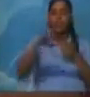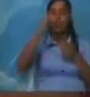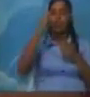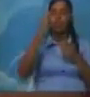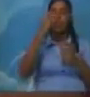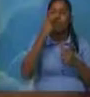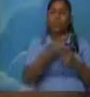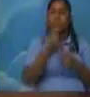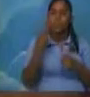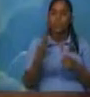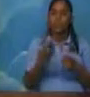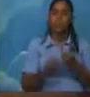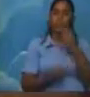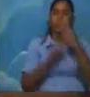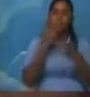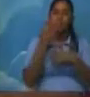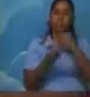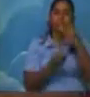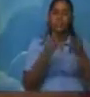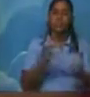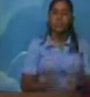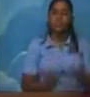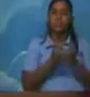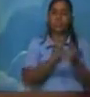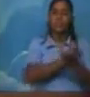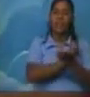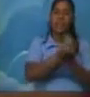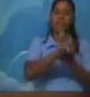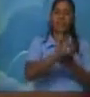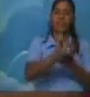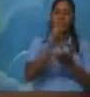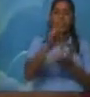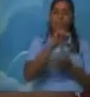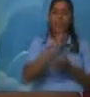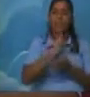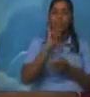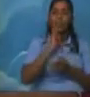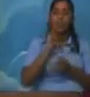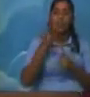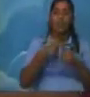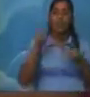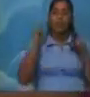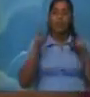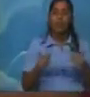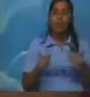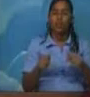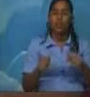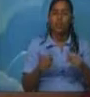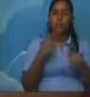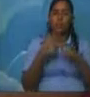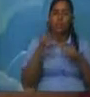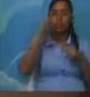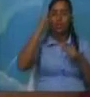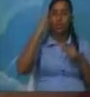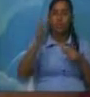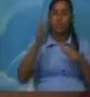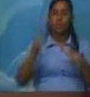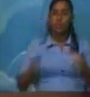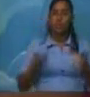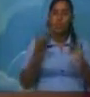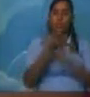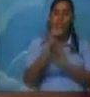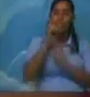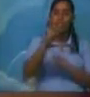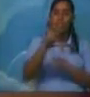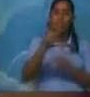Fuentes materiales manantiales materiales físicos a Israel él pero hoy día escucha amigo Dios te ofrece a